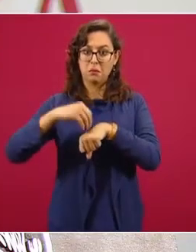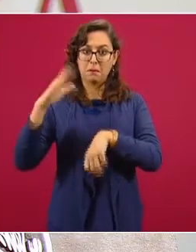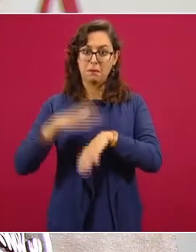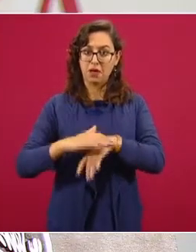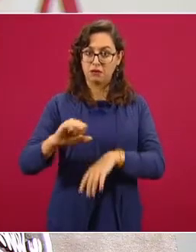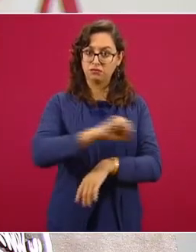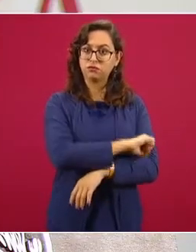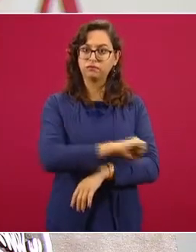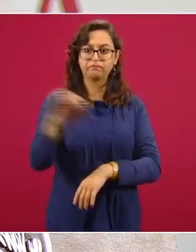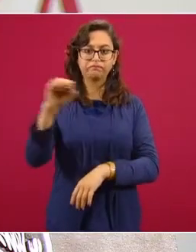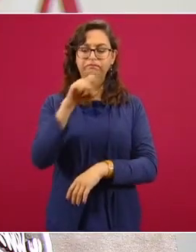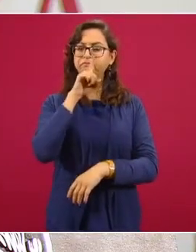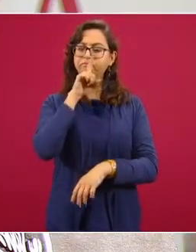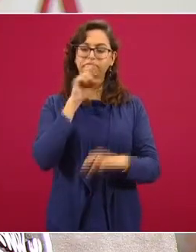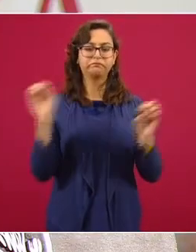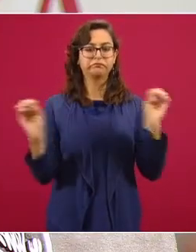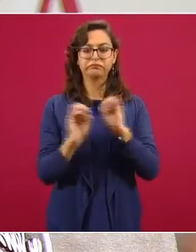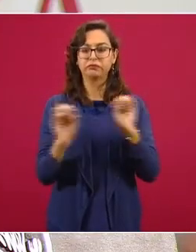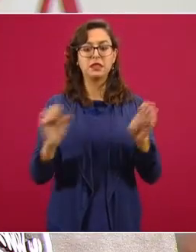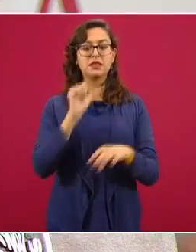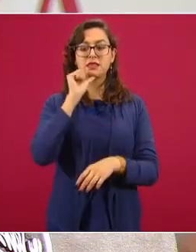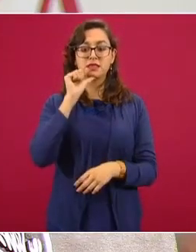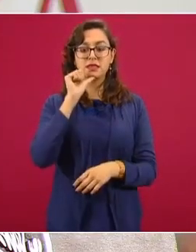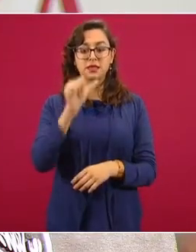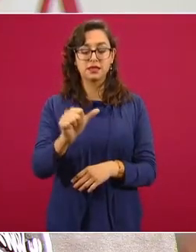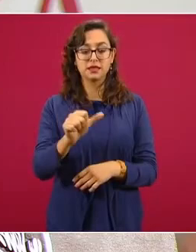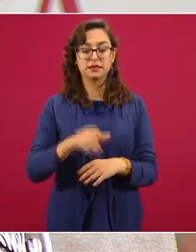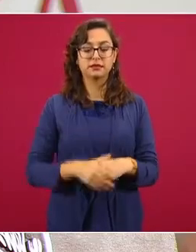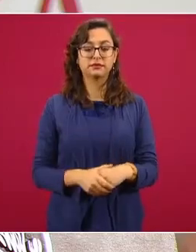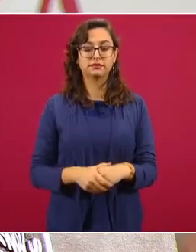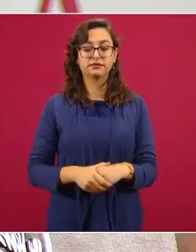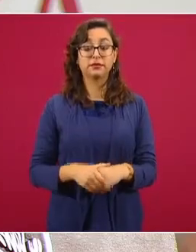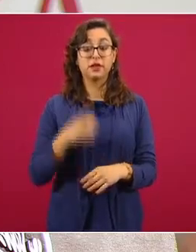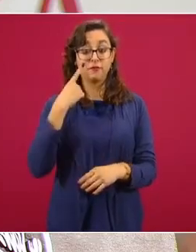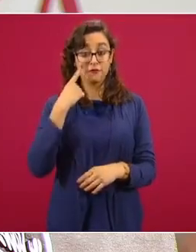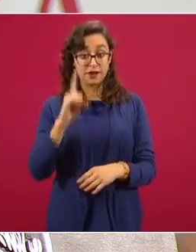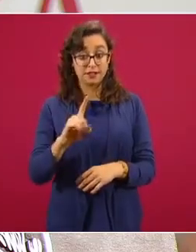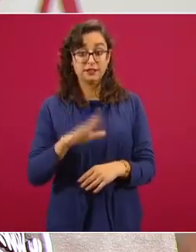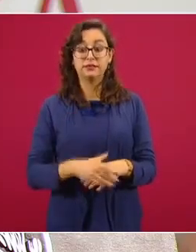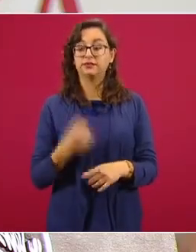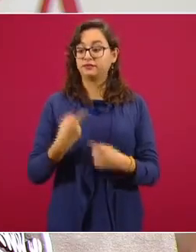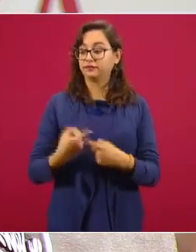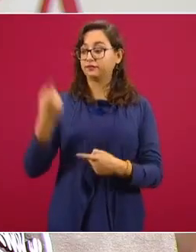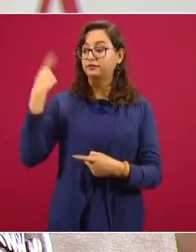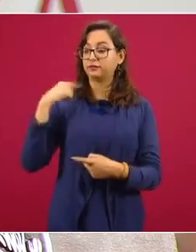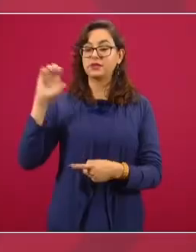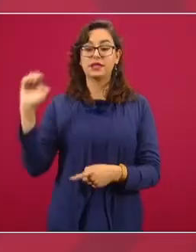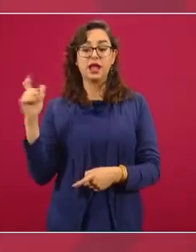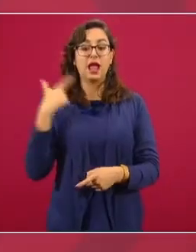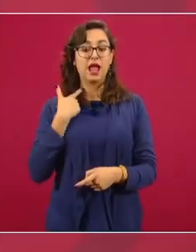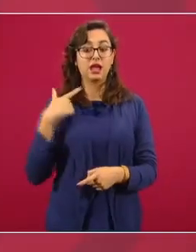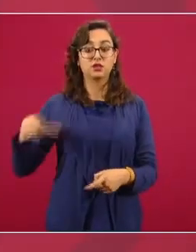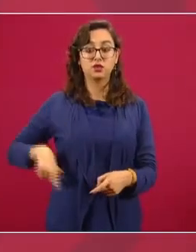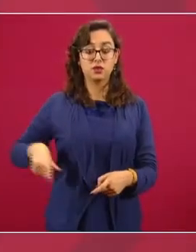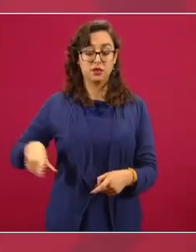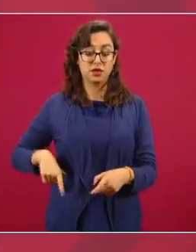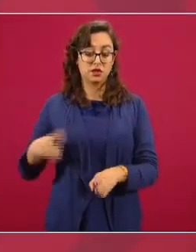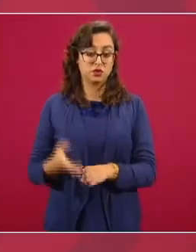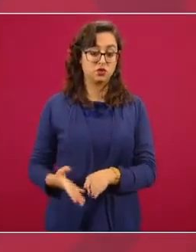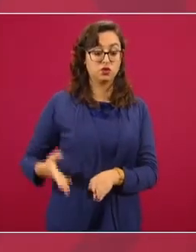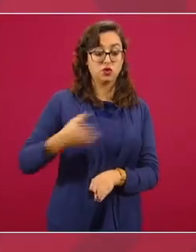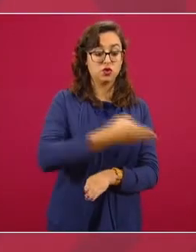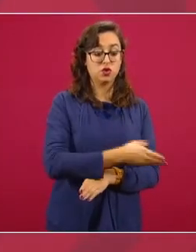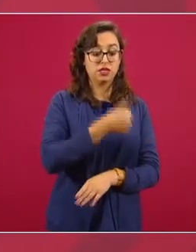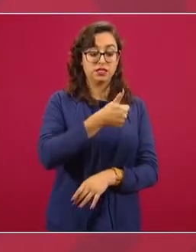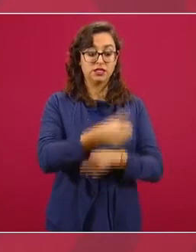aumentado los impuestos. En el sexenio pasado les aumentaron los impuestos con la